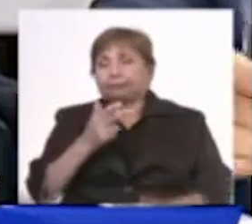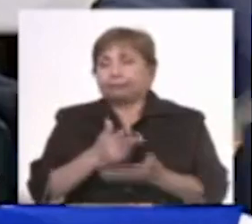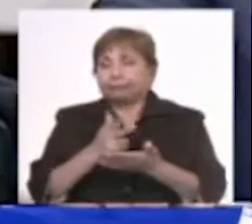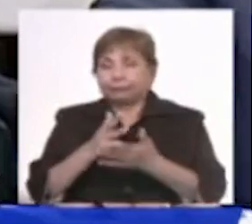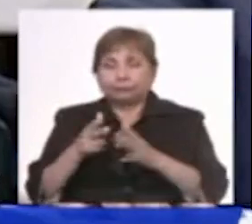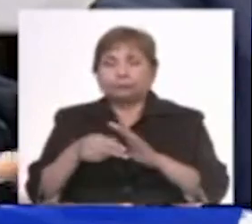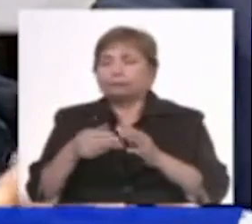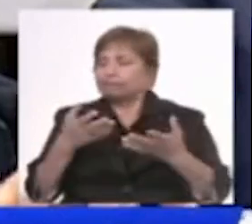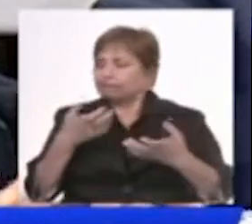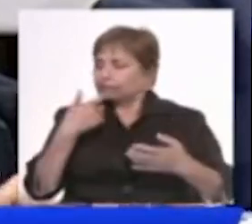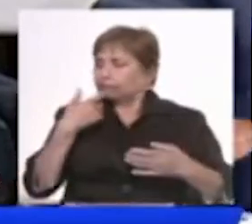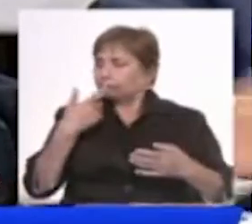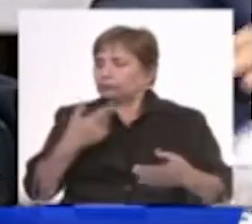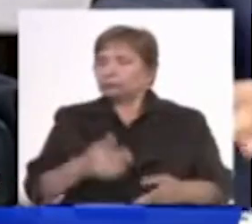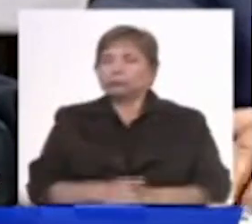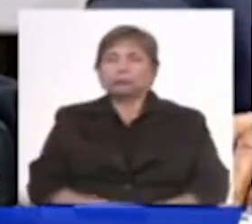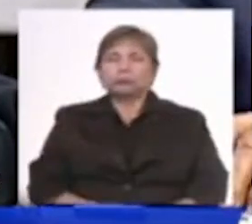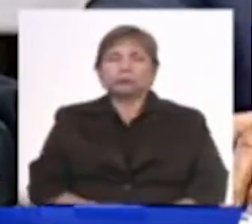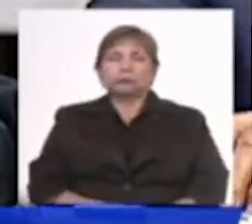quisiera